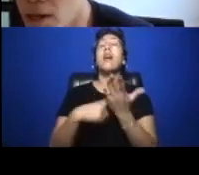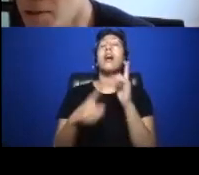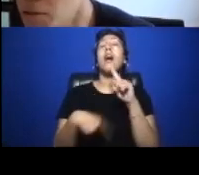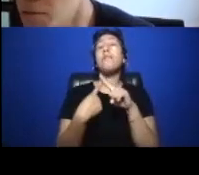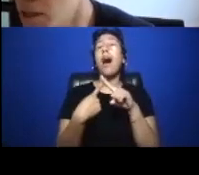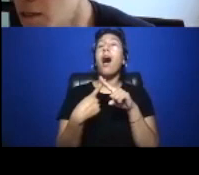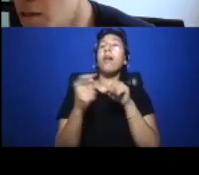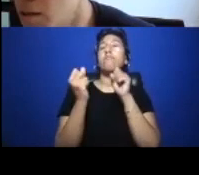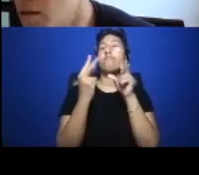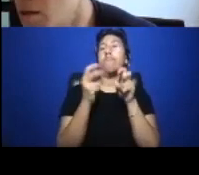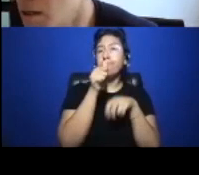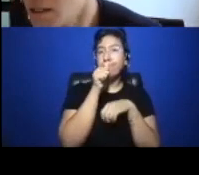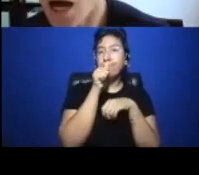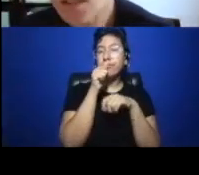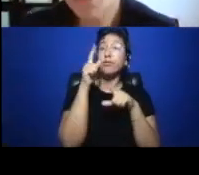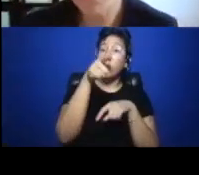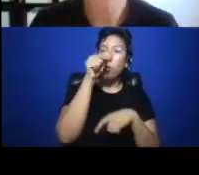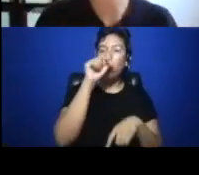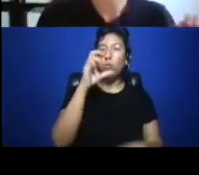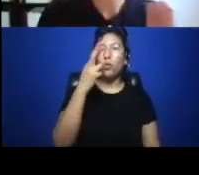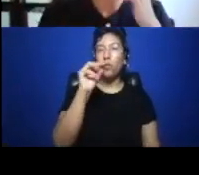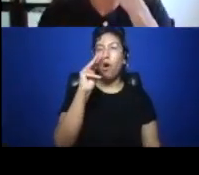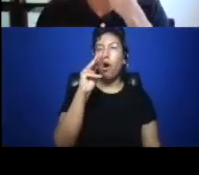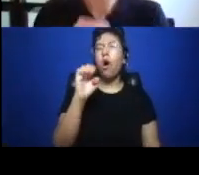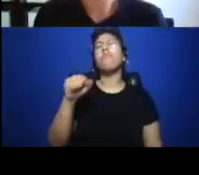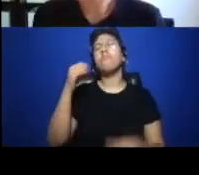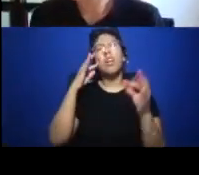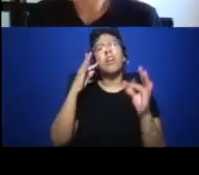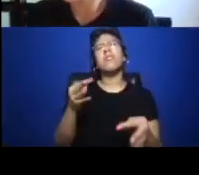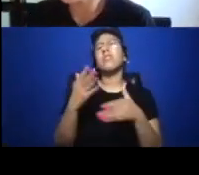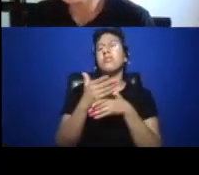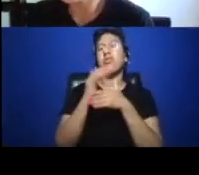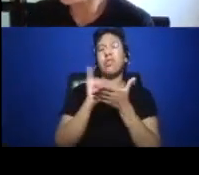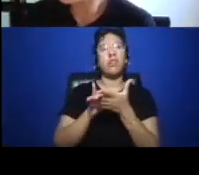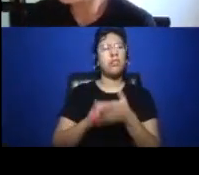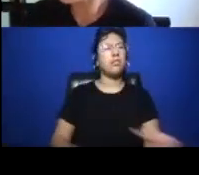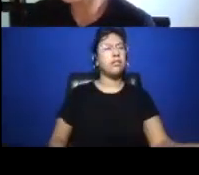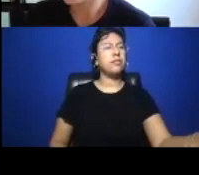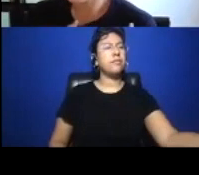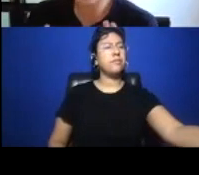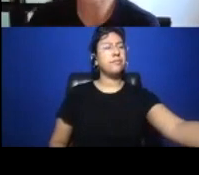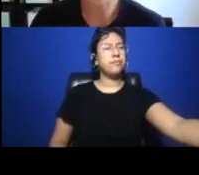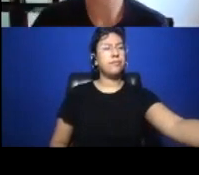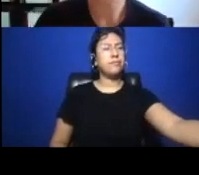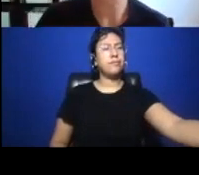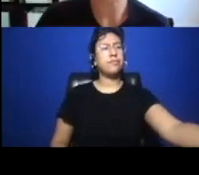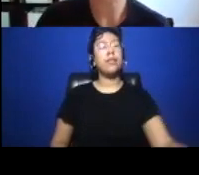¿Puedes hablar sobre guardar contraseñas en Google Chrome? Sí.